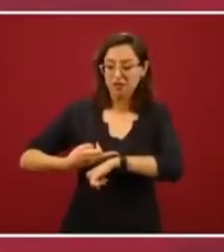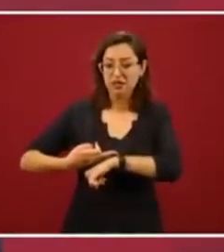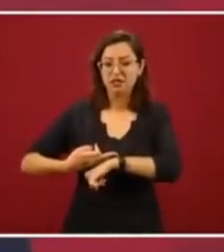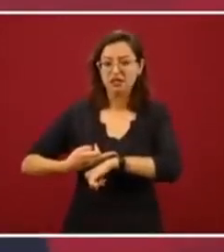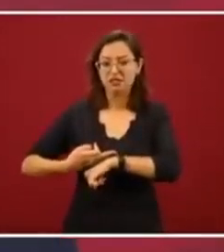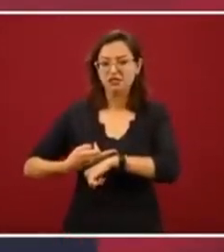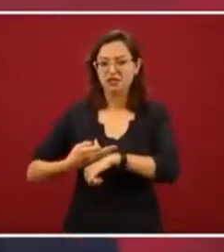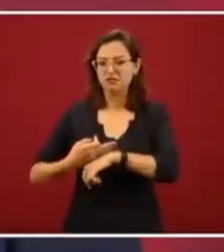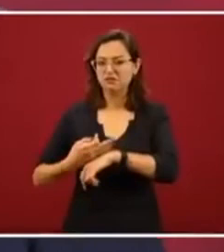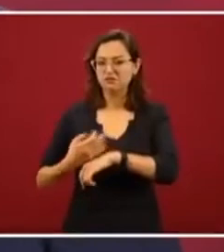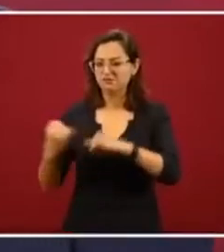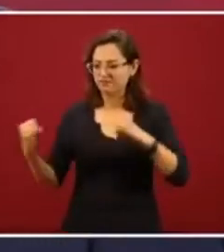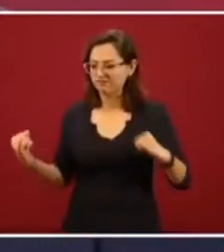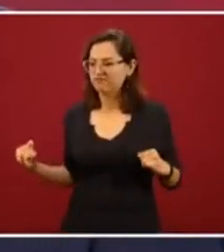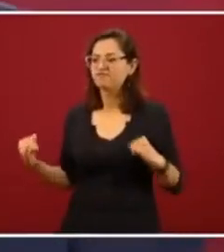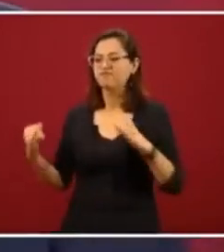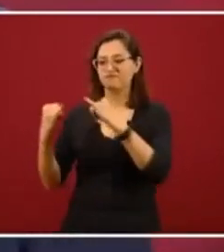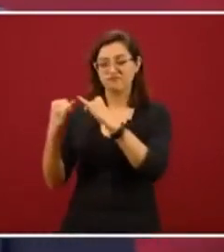es la institución